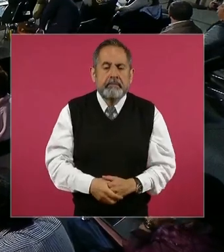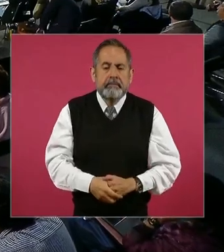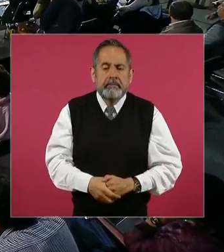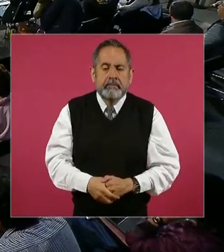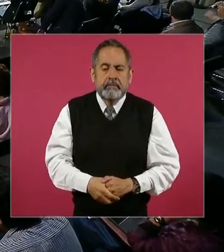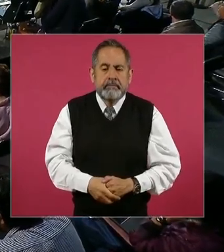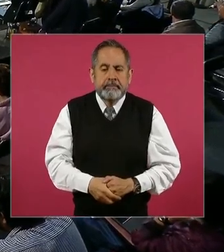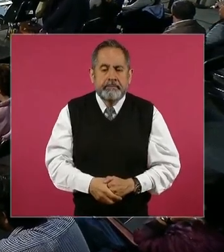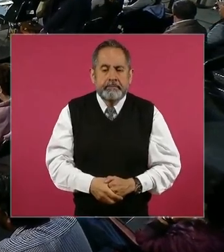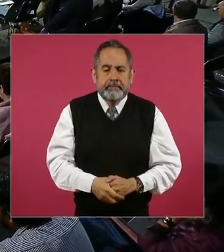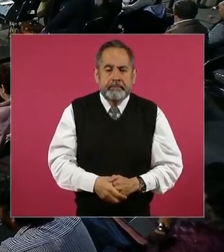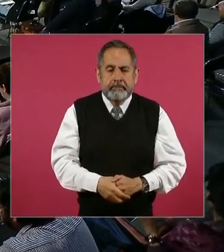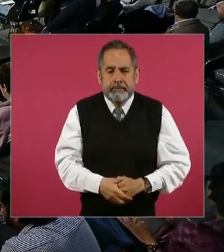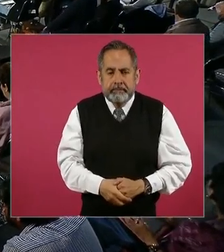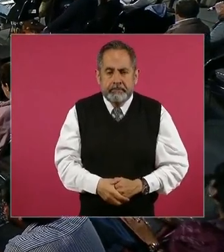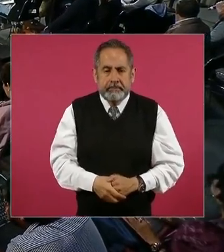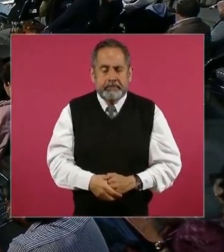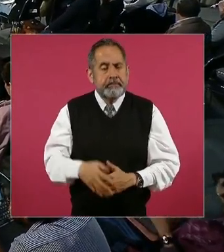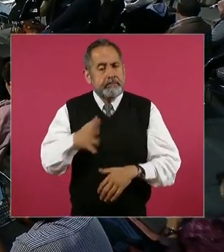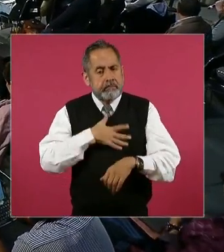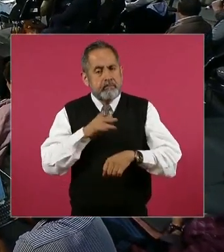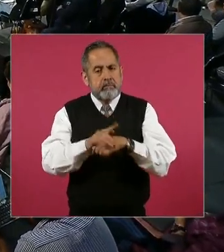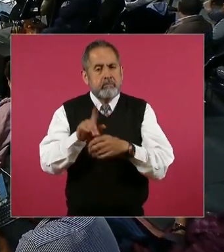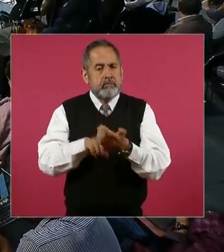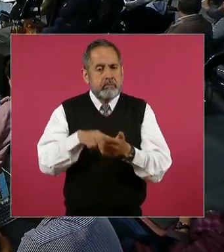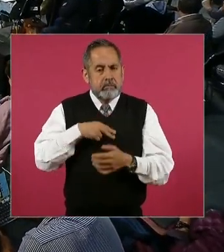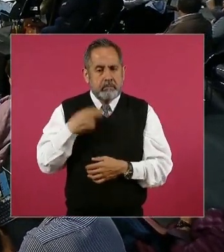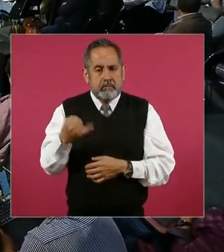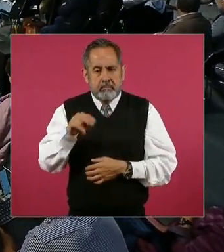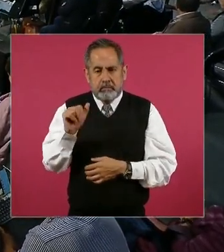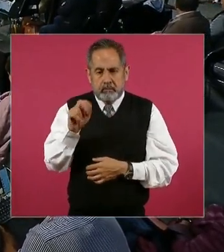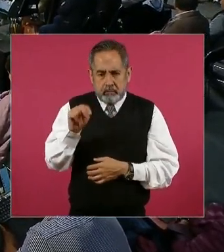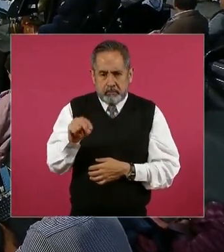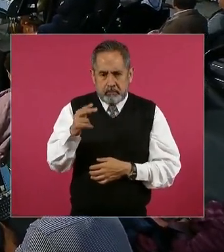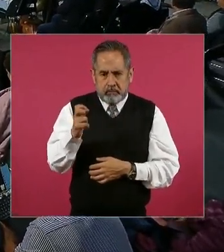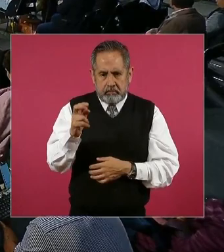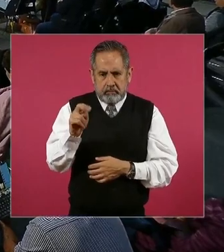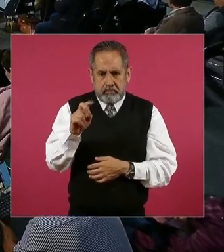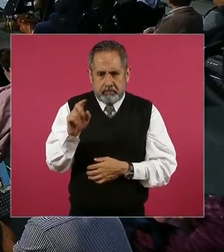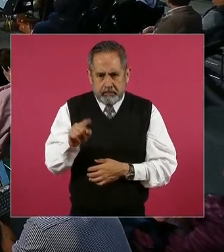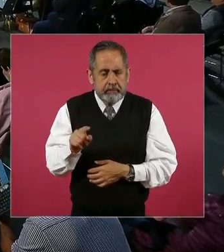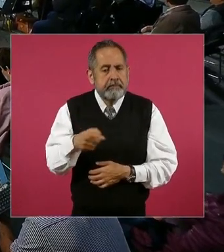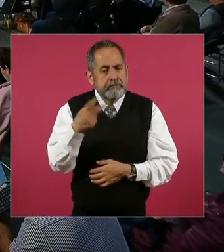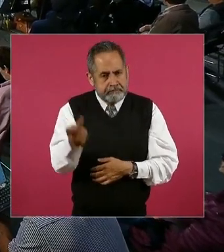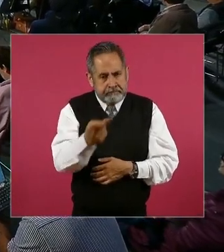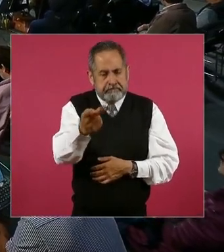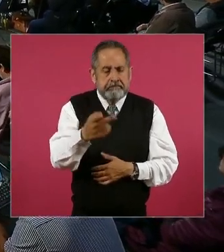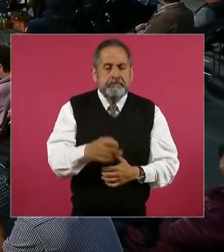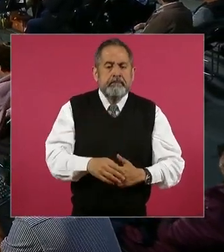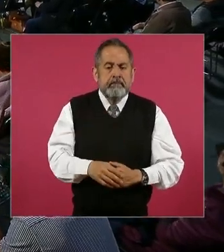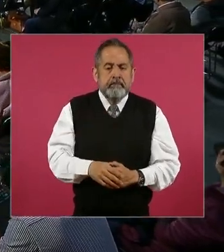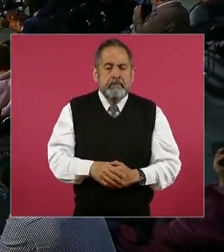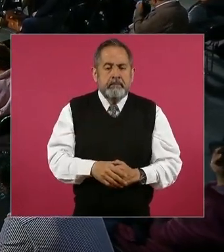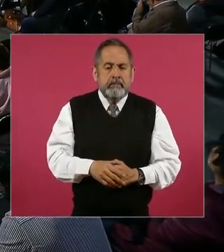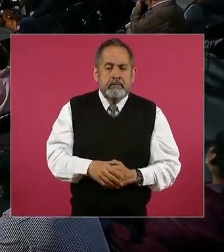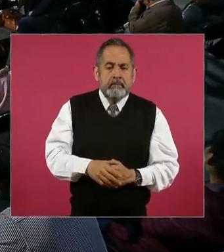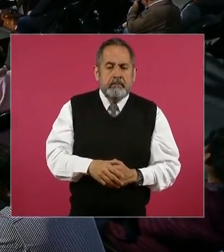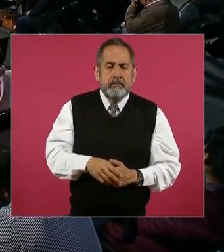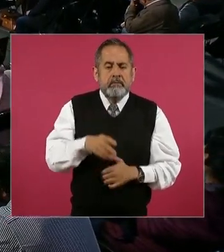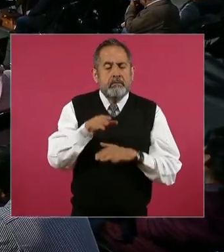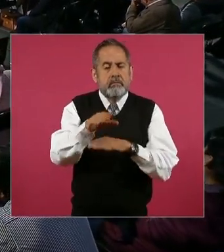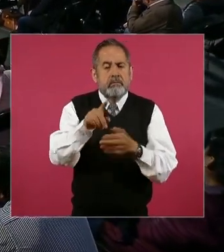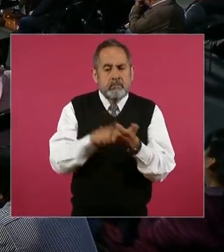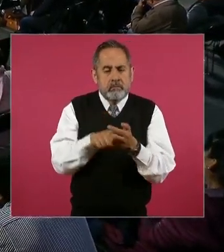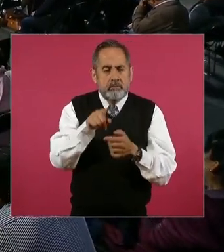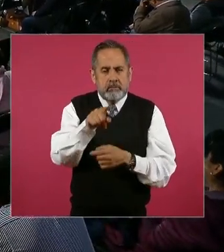cosas Sí buenos buenos días Este Juan Hernández de Basta nada más para preguntarle eh referente a